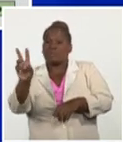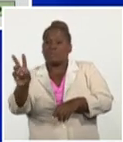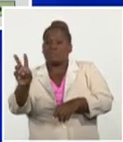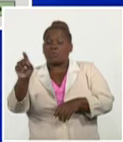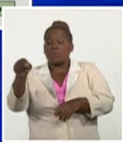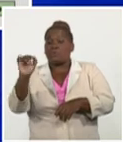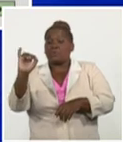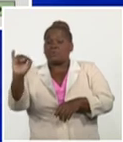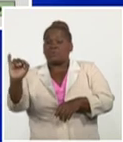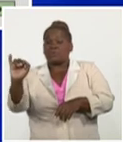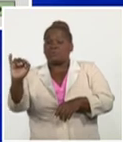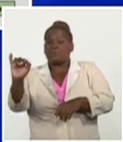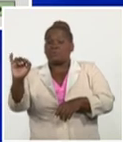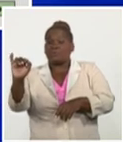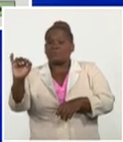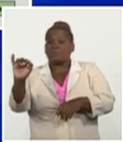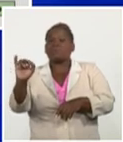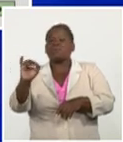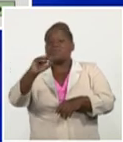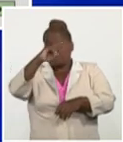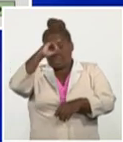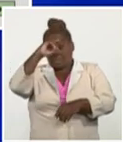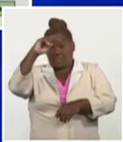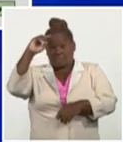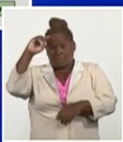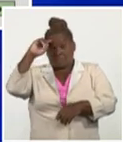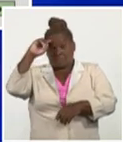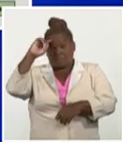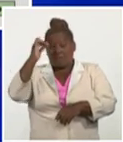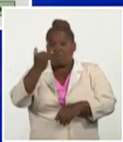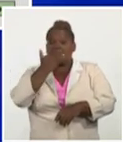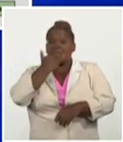272,6 y Santi Espíritus con una tasa de